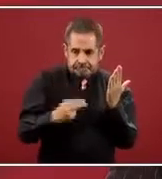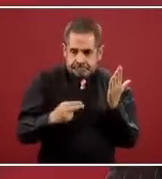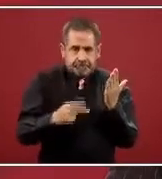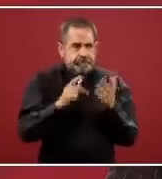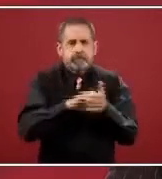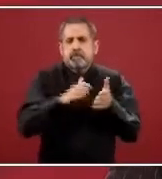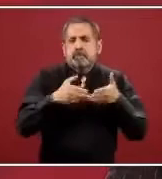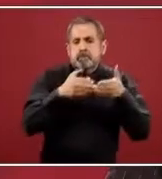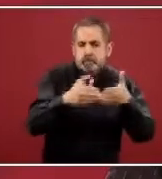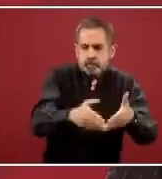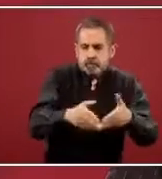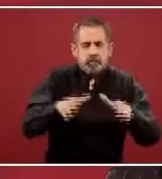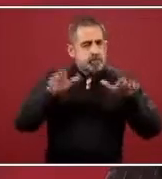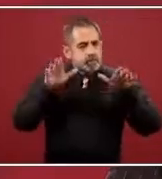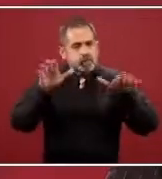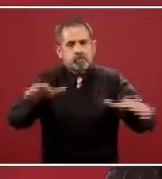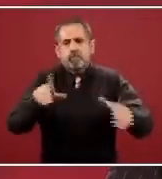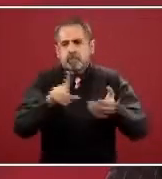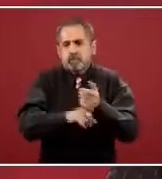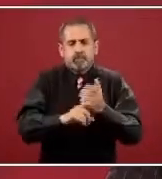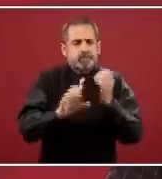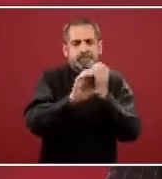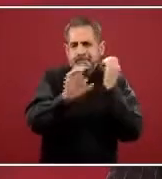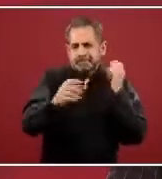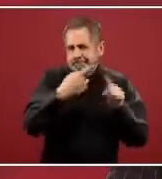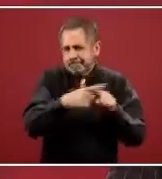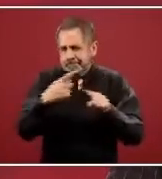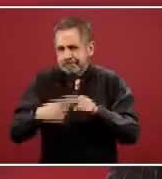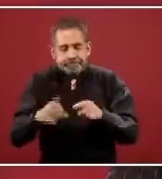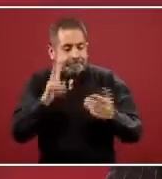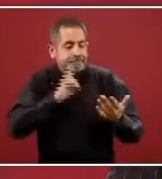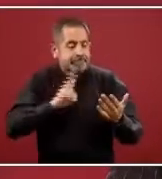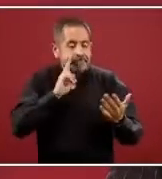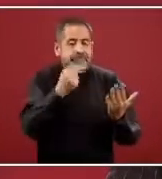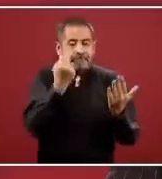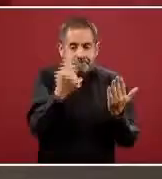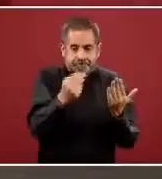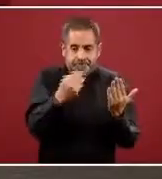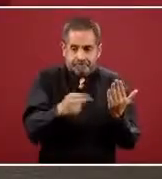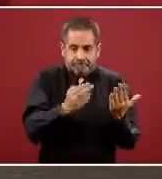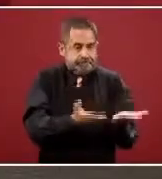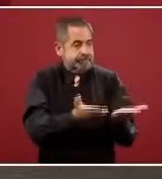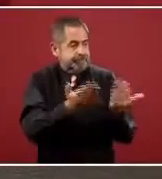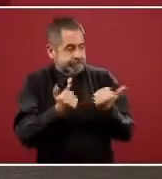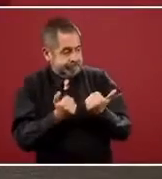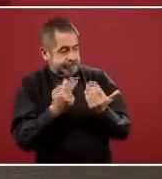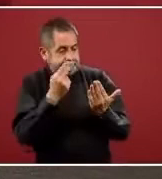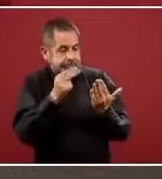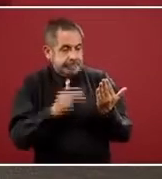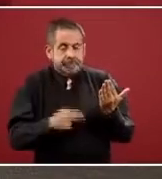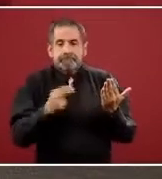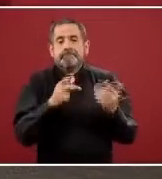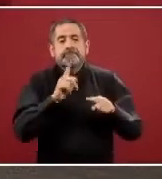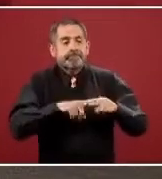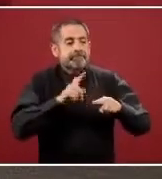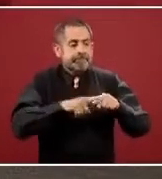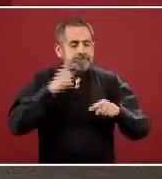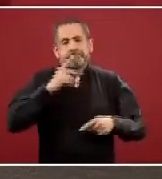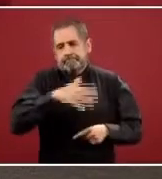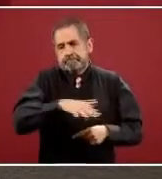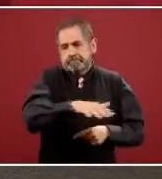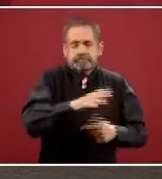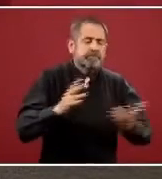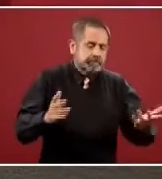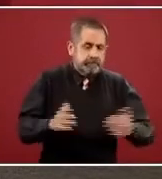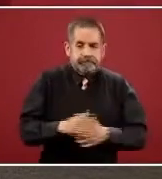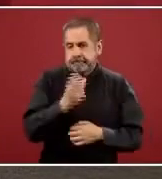navieras, aerolíneas o las empresas transportistas puedan haber dado los datos de las personas, pues normalmente